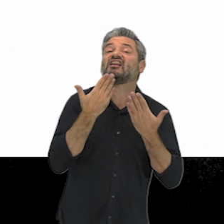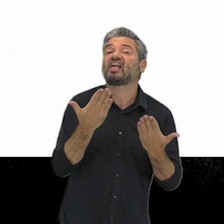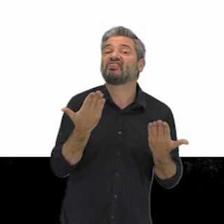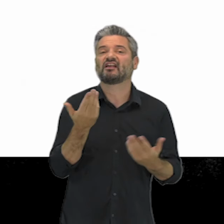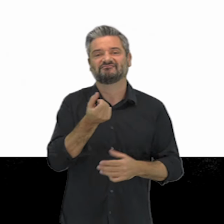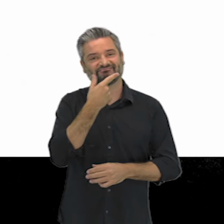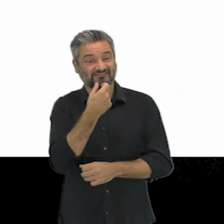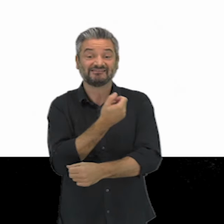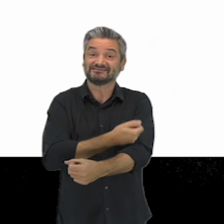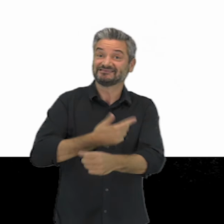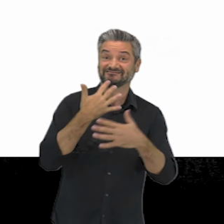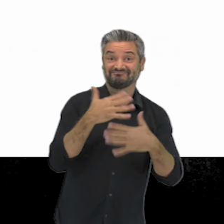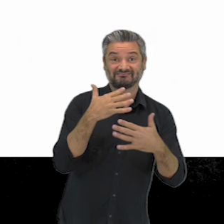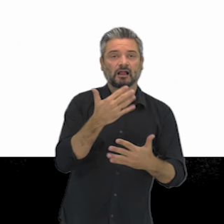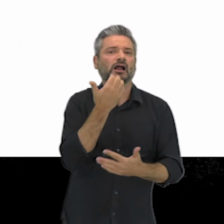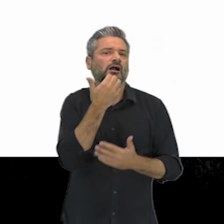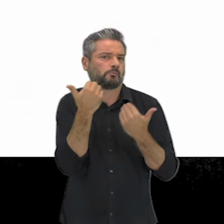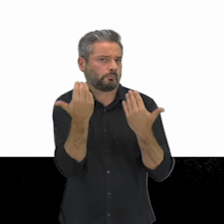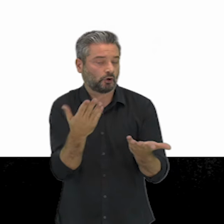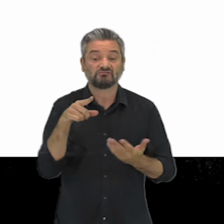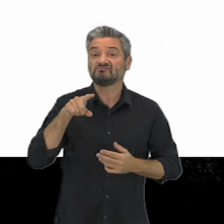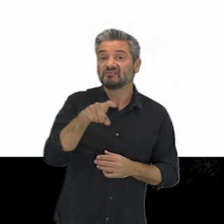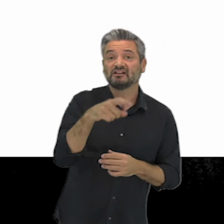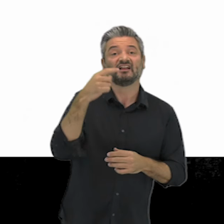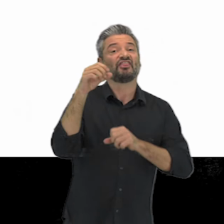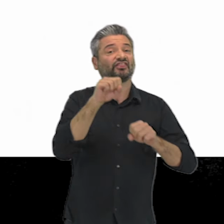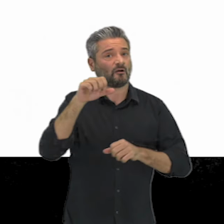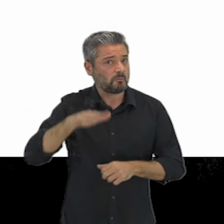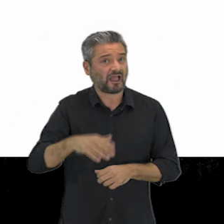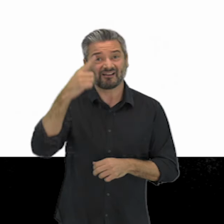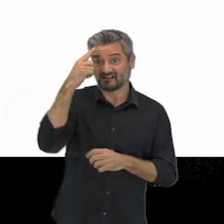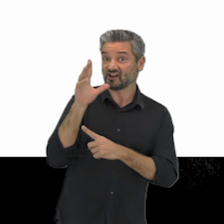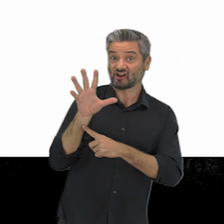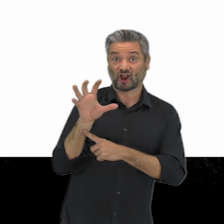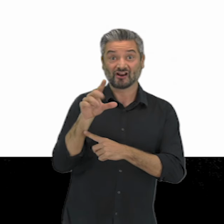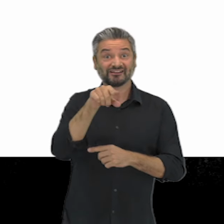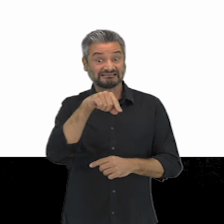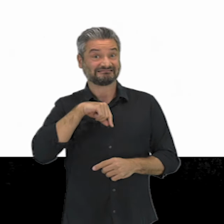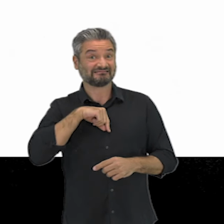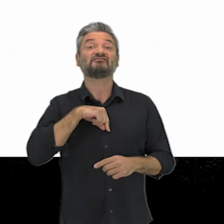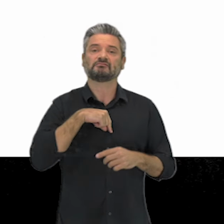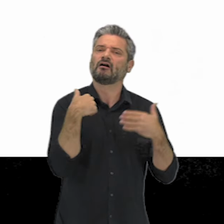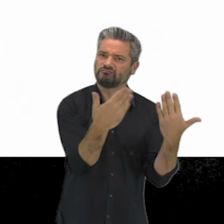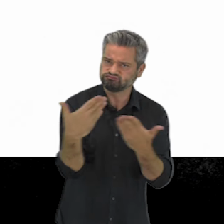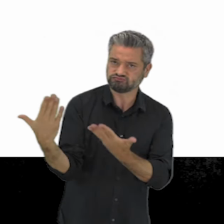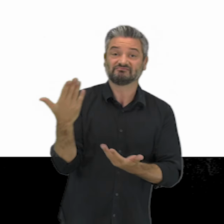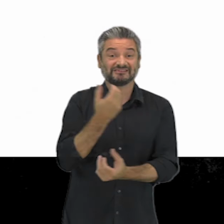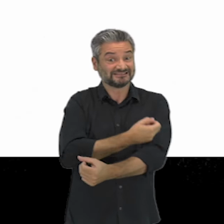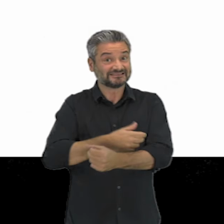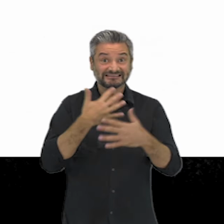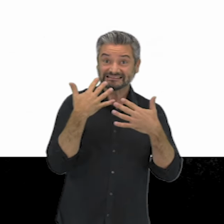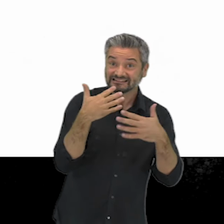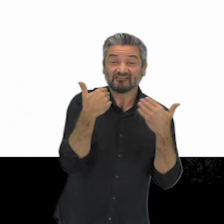obtienen del plasma. Personas con enfermedades oncológicas, autoinmunes, neurológicas. Plasma lo que llevas